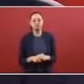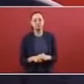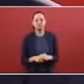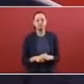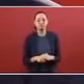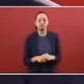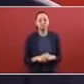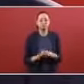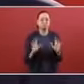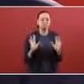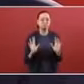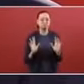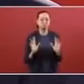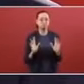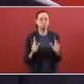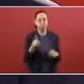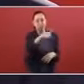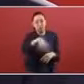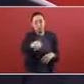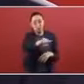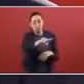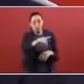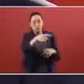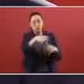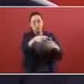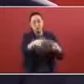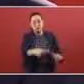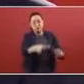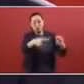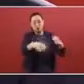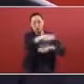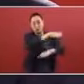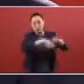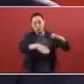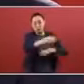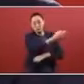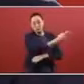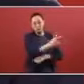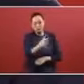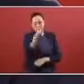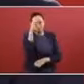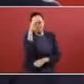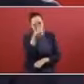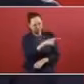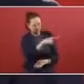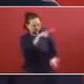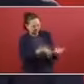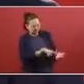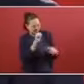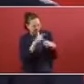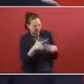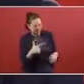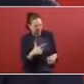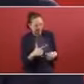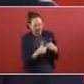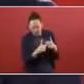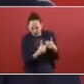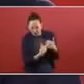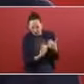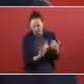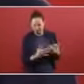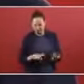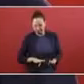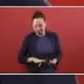lo que considera el mercado una actitud irregular, indebida, pero la